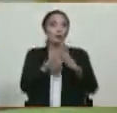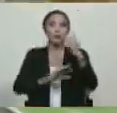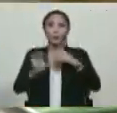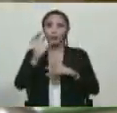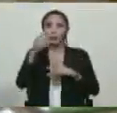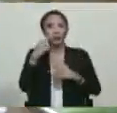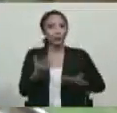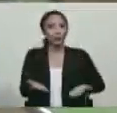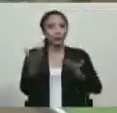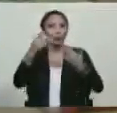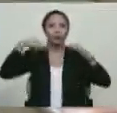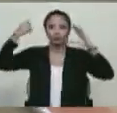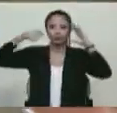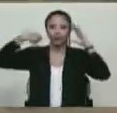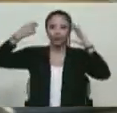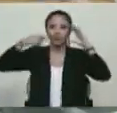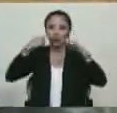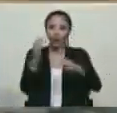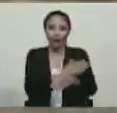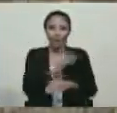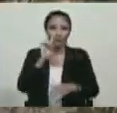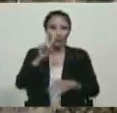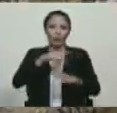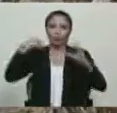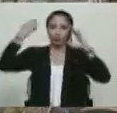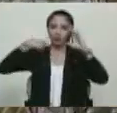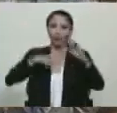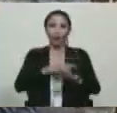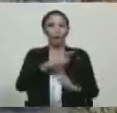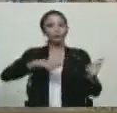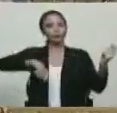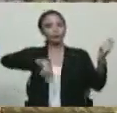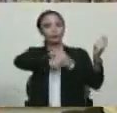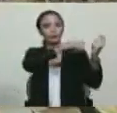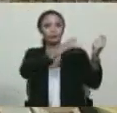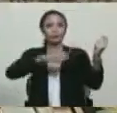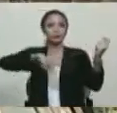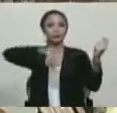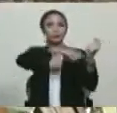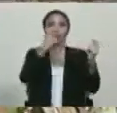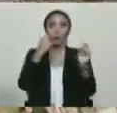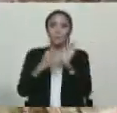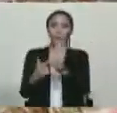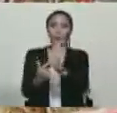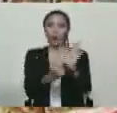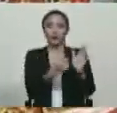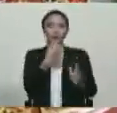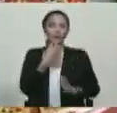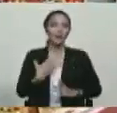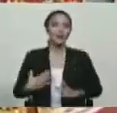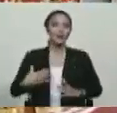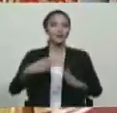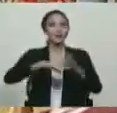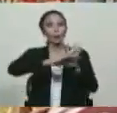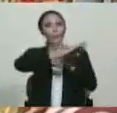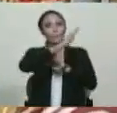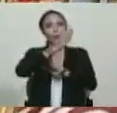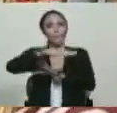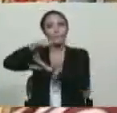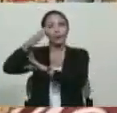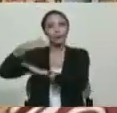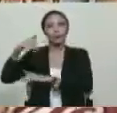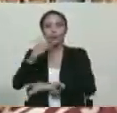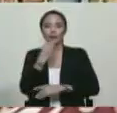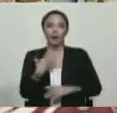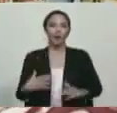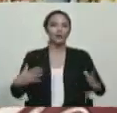acabamos de ver esta hermosísima pieza que han montado mostrando toda la belleza de nuestra patria Venezuela,